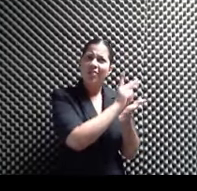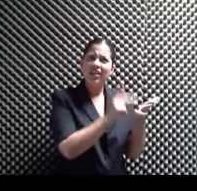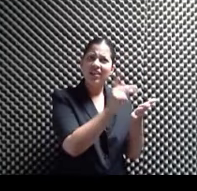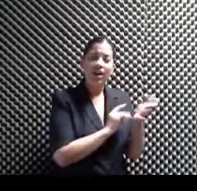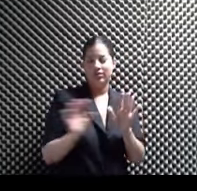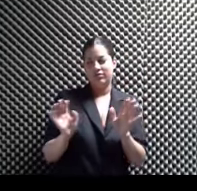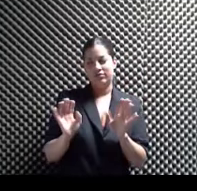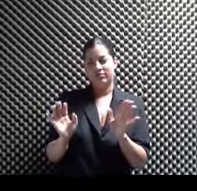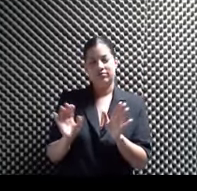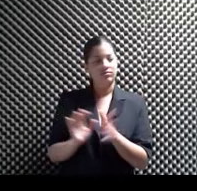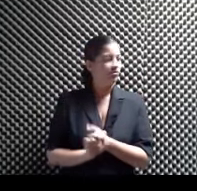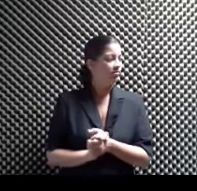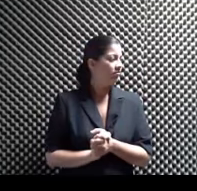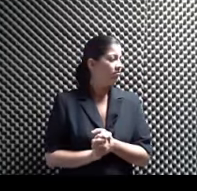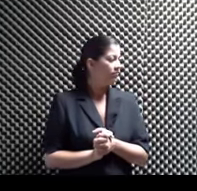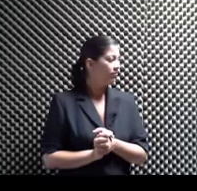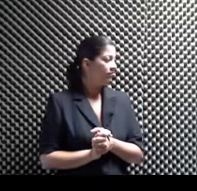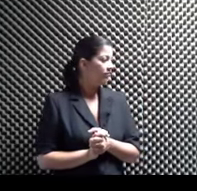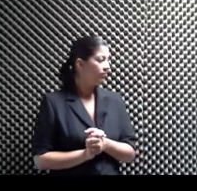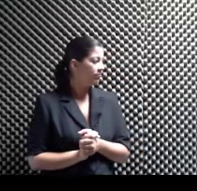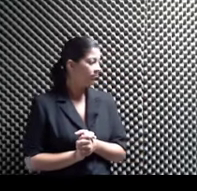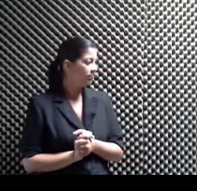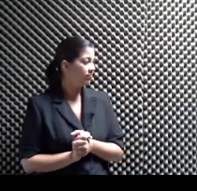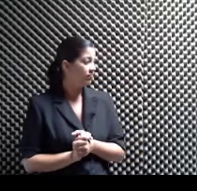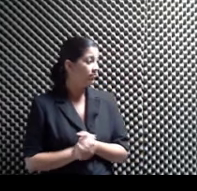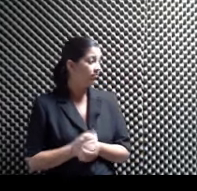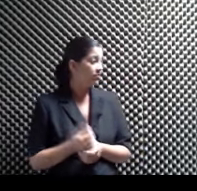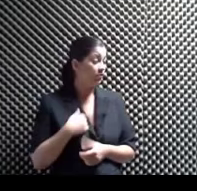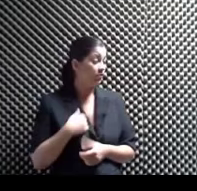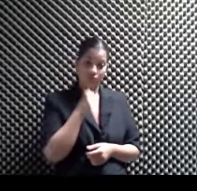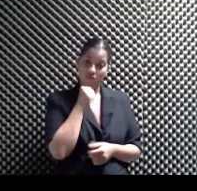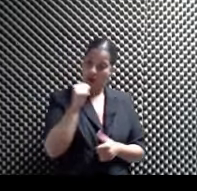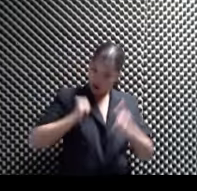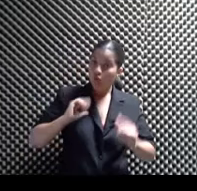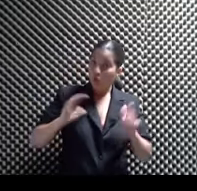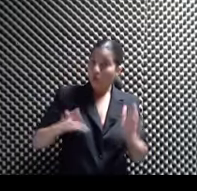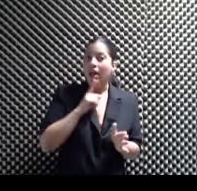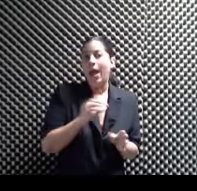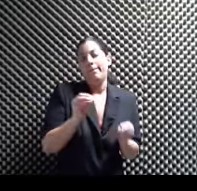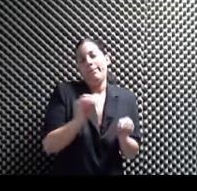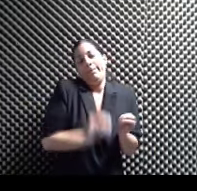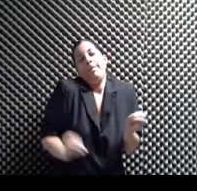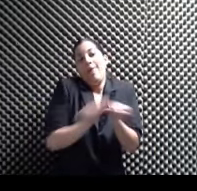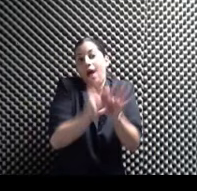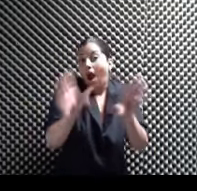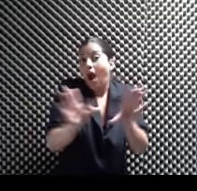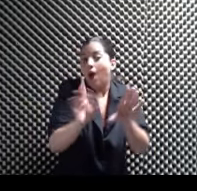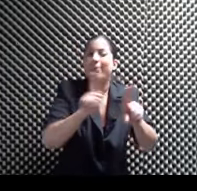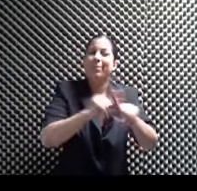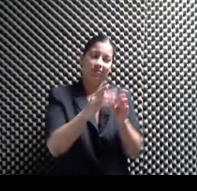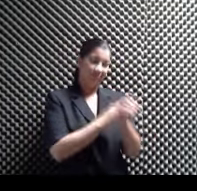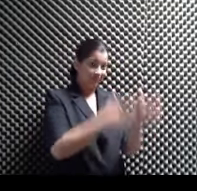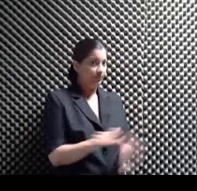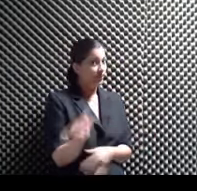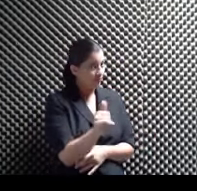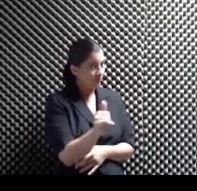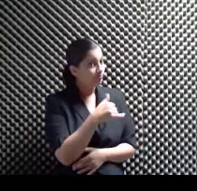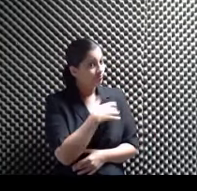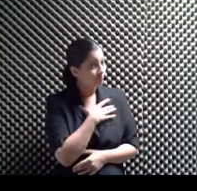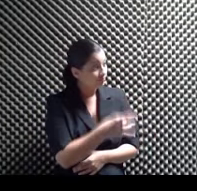por la idea Porque en realidad Pues Yo no soy solamente actor Es lo que más hago Pero Me gusta la dirección Este Mimo